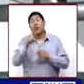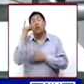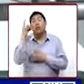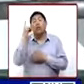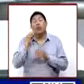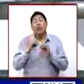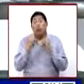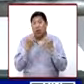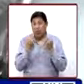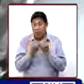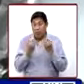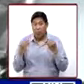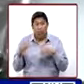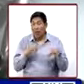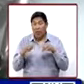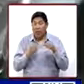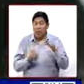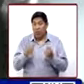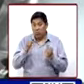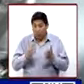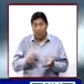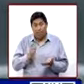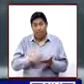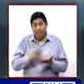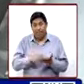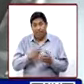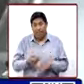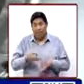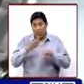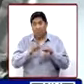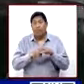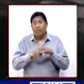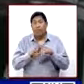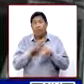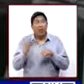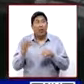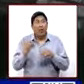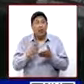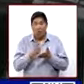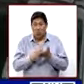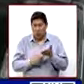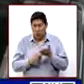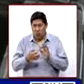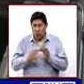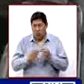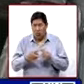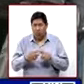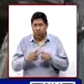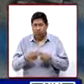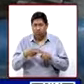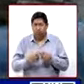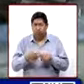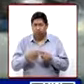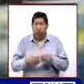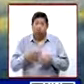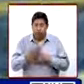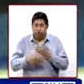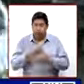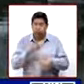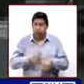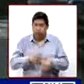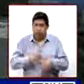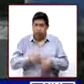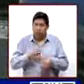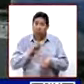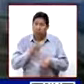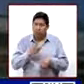las organizaciones que aglutinan a los choferes exigen un incremento en las tarifas, ya que los costos en mantenimiento y operaciones con el pasar de los años